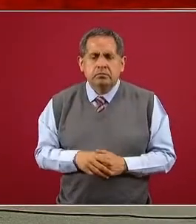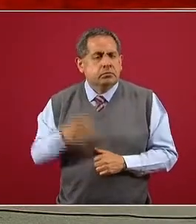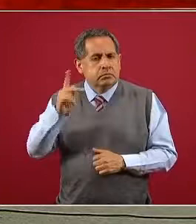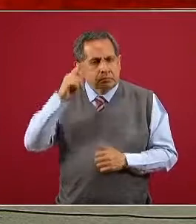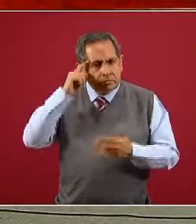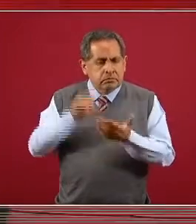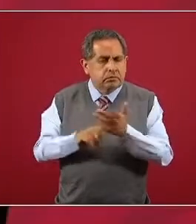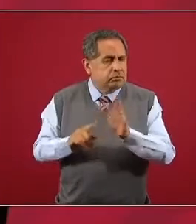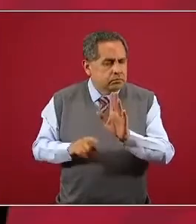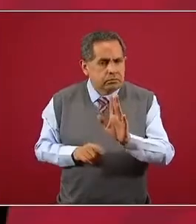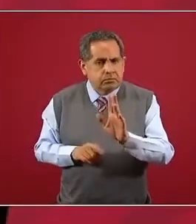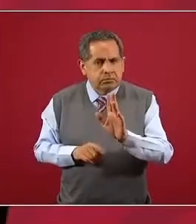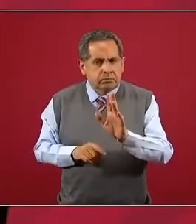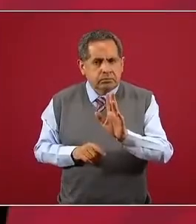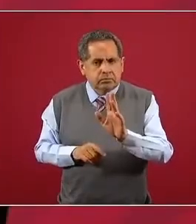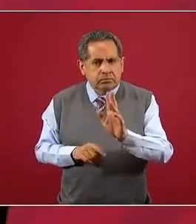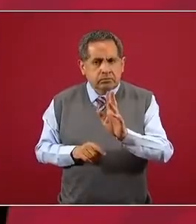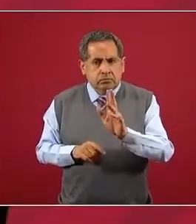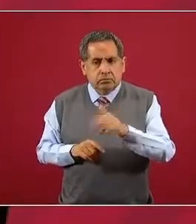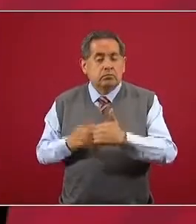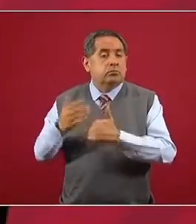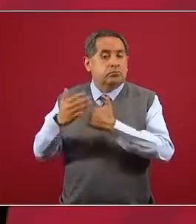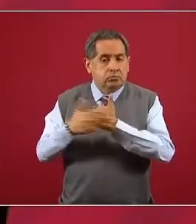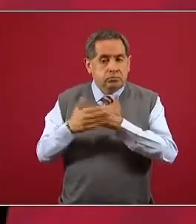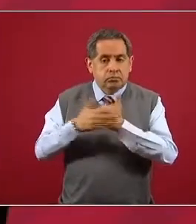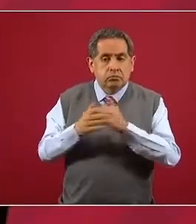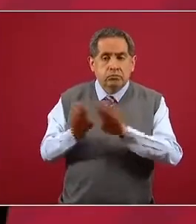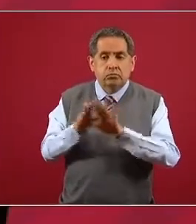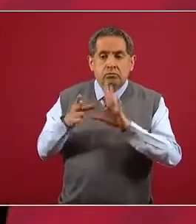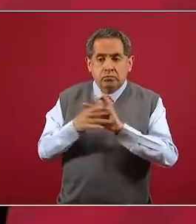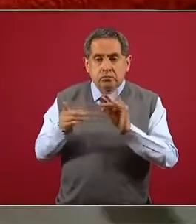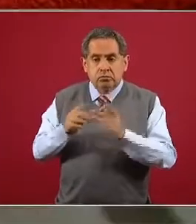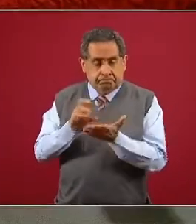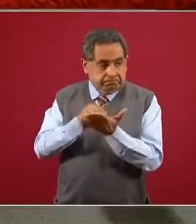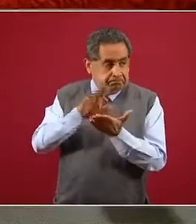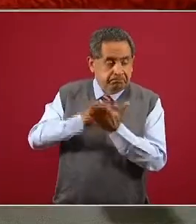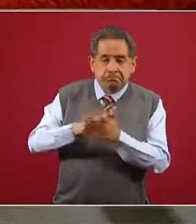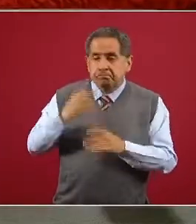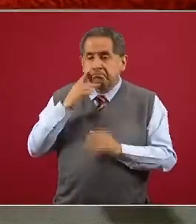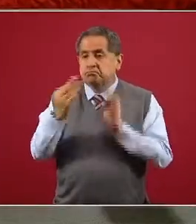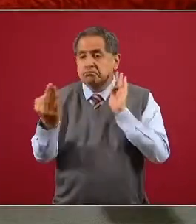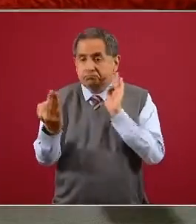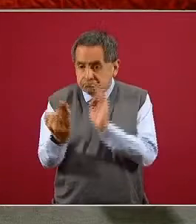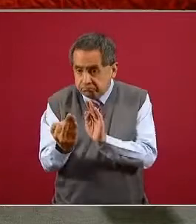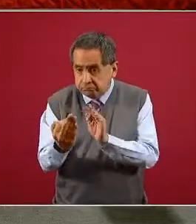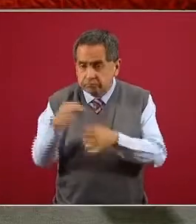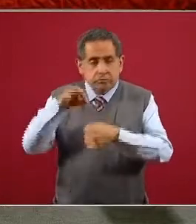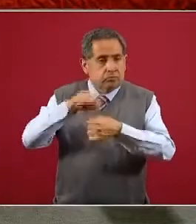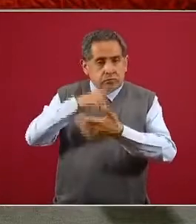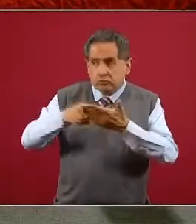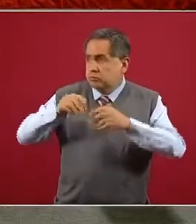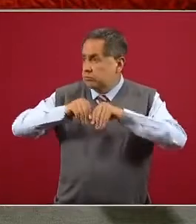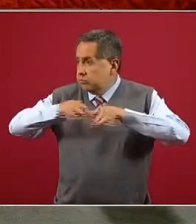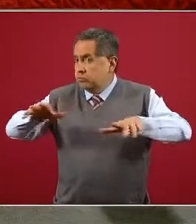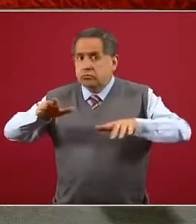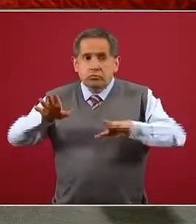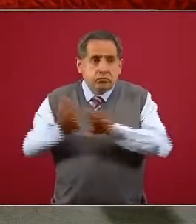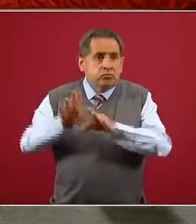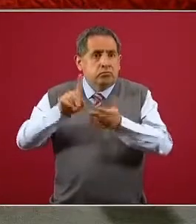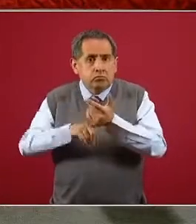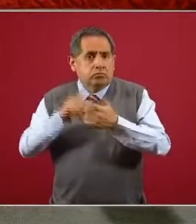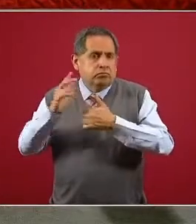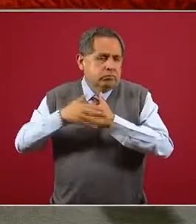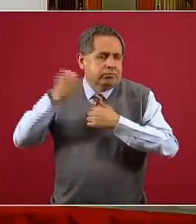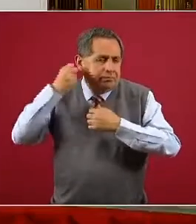pero en el momento en que ya tengan concreción, se verifiquen las actividades públicas relativas